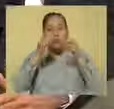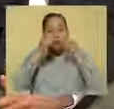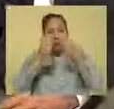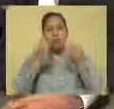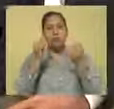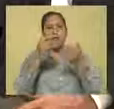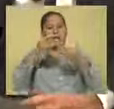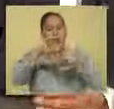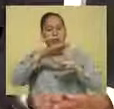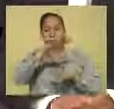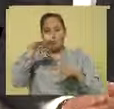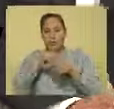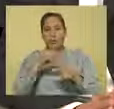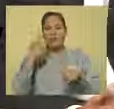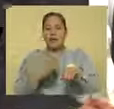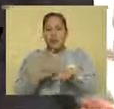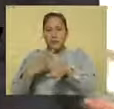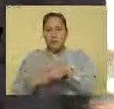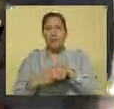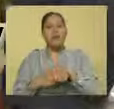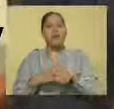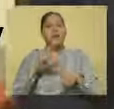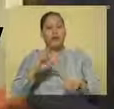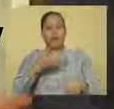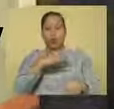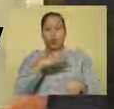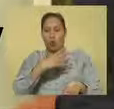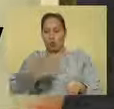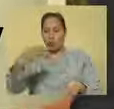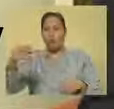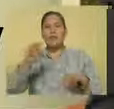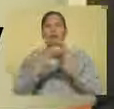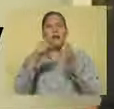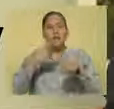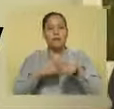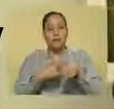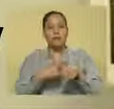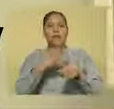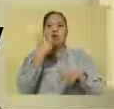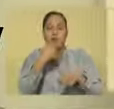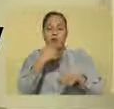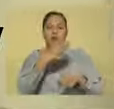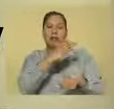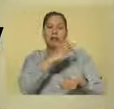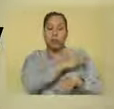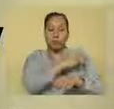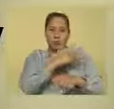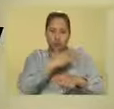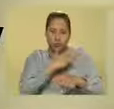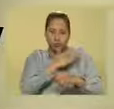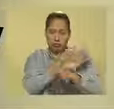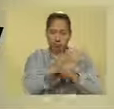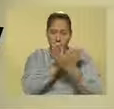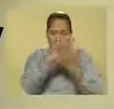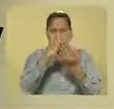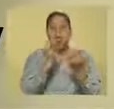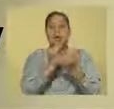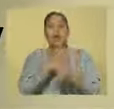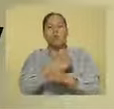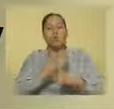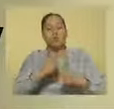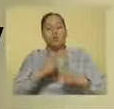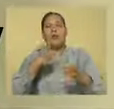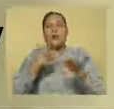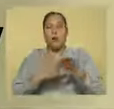atención integral de enfermedades no transmisibles, como la diabetes, la hipertensión arterial, el sobrepeso y obesidad, así